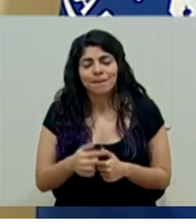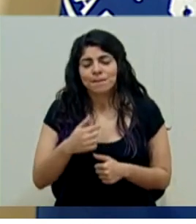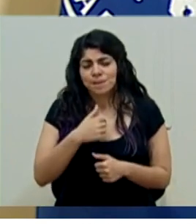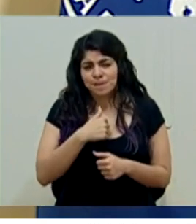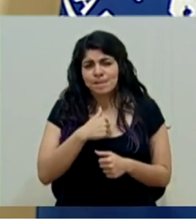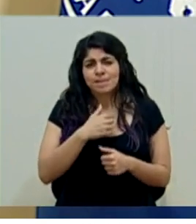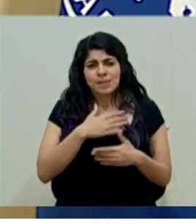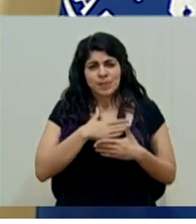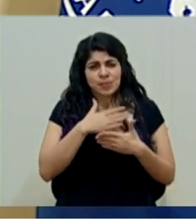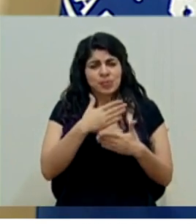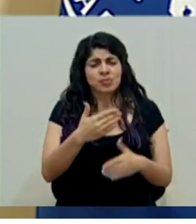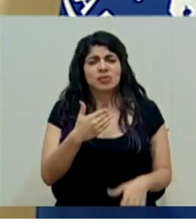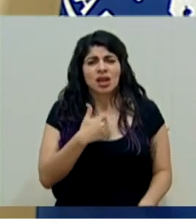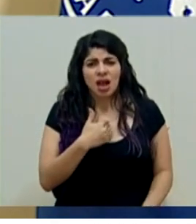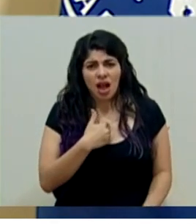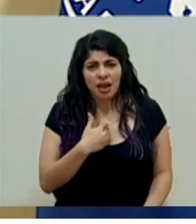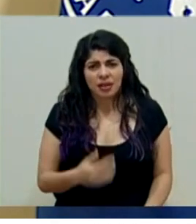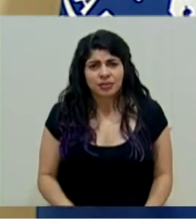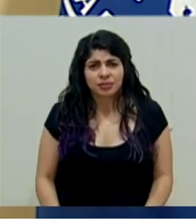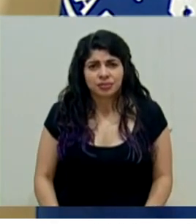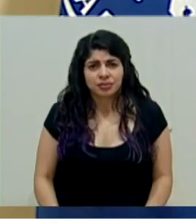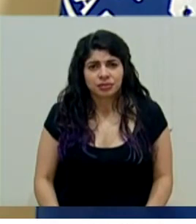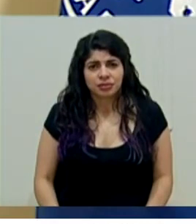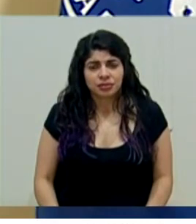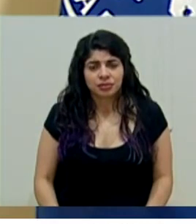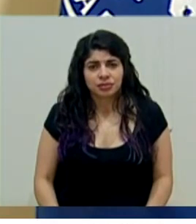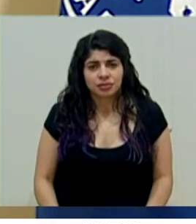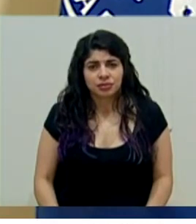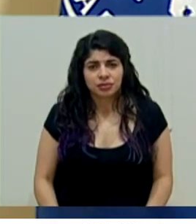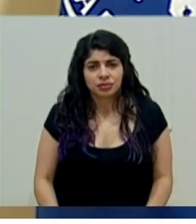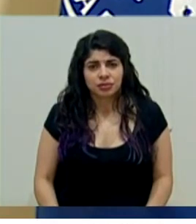estoy dispuesto a